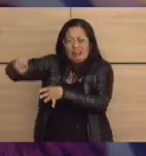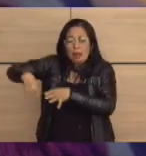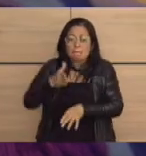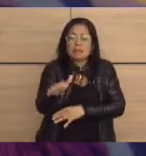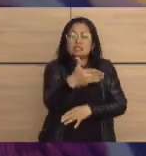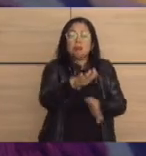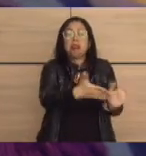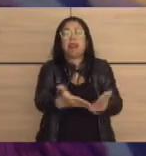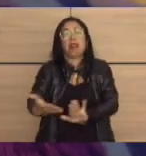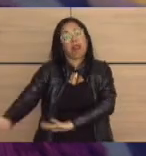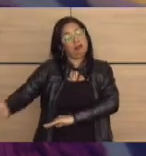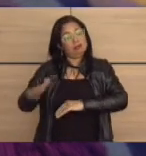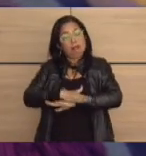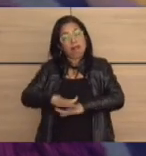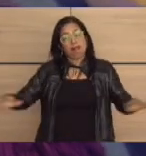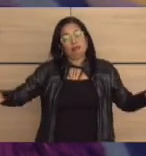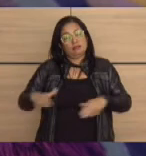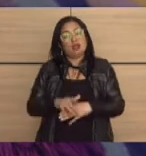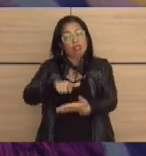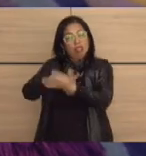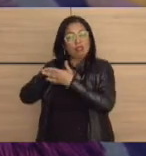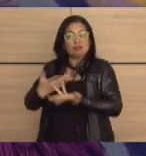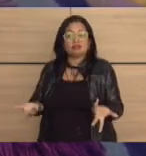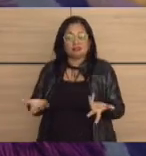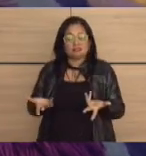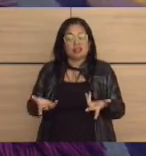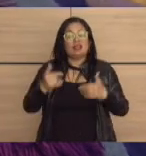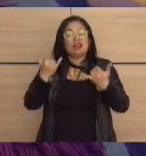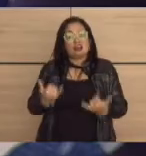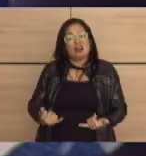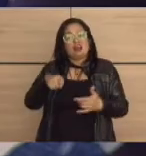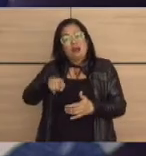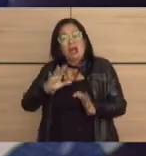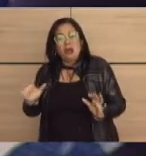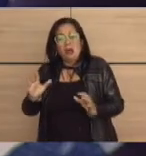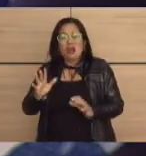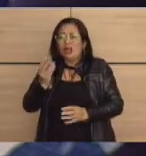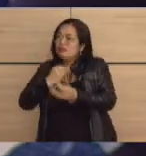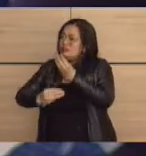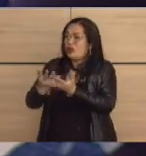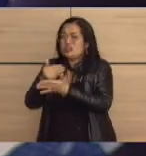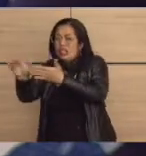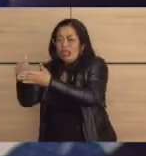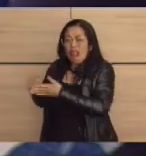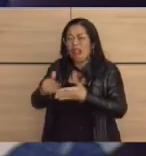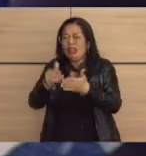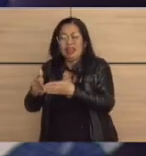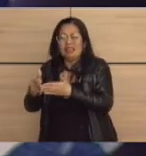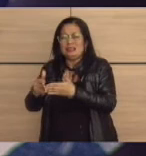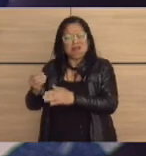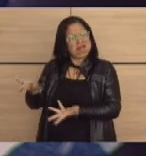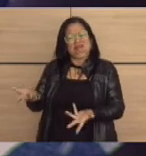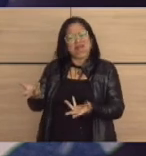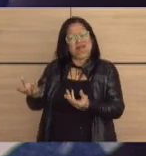seguirle rindiendo culto ciego a una hiperproductividad y a un hiperconsumo a veces totalmente artificial. Creo